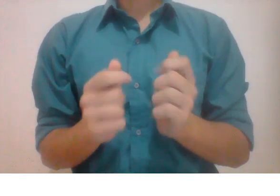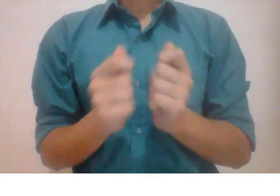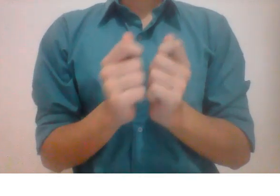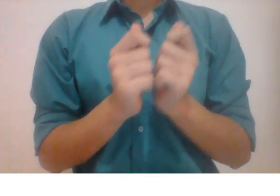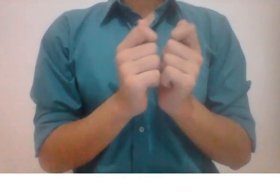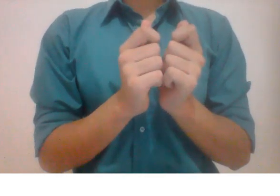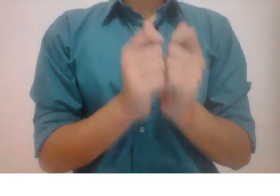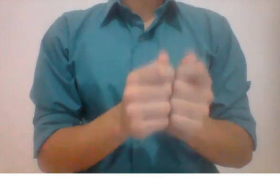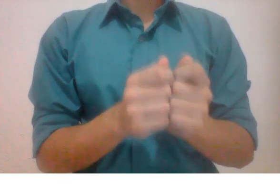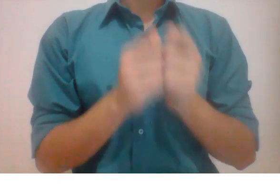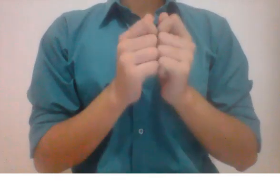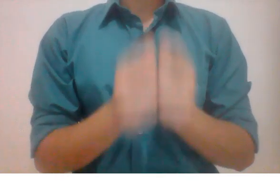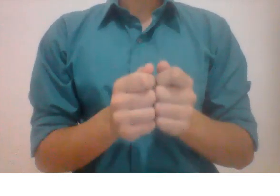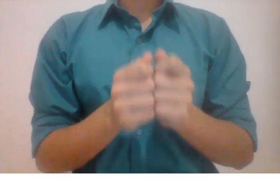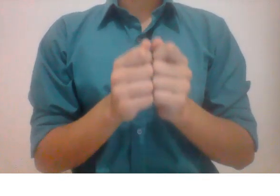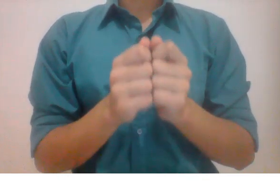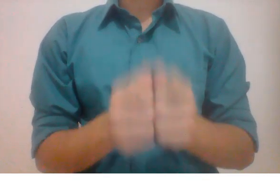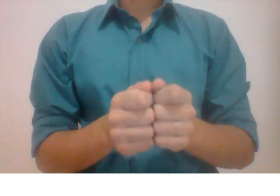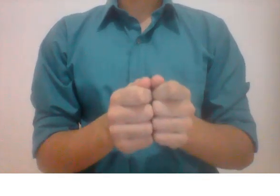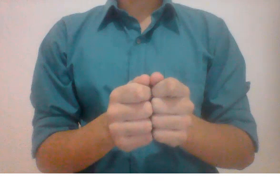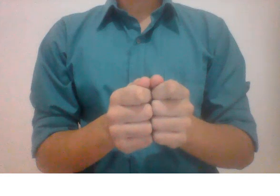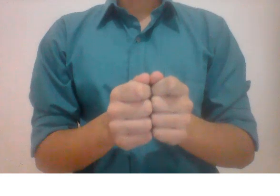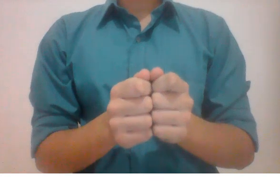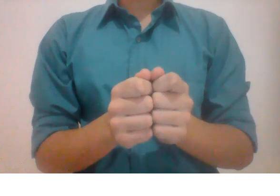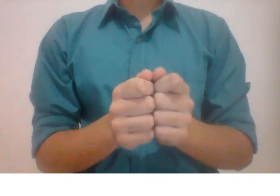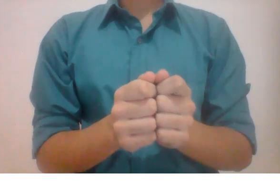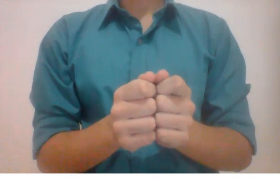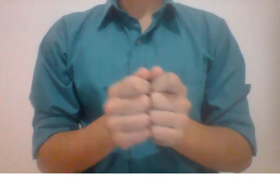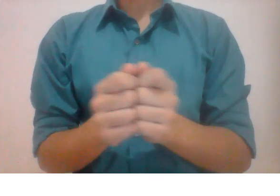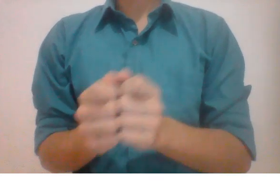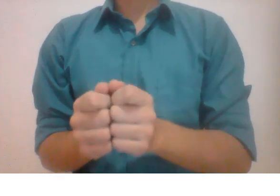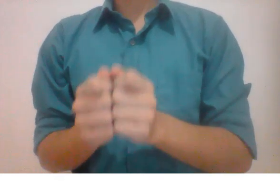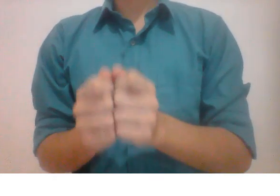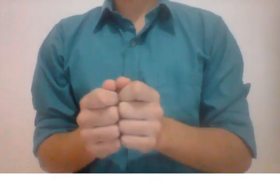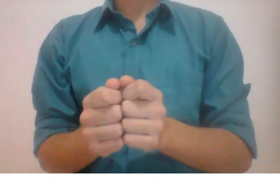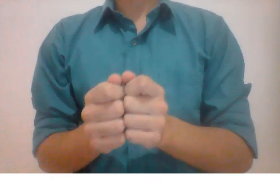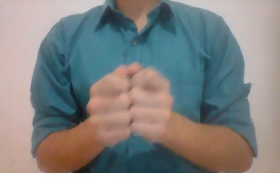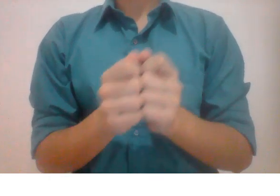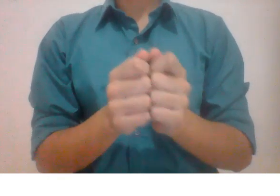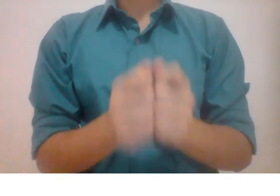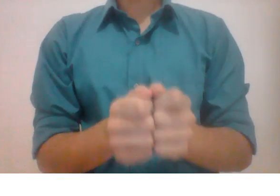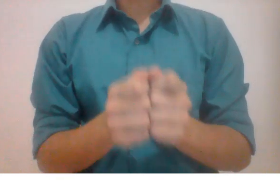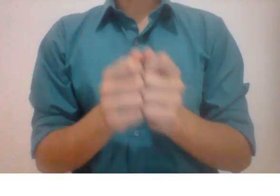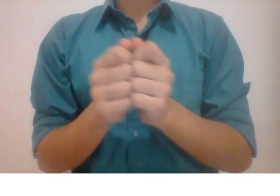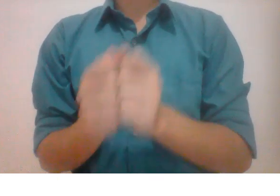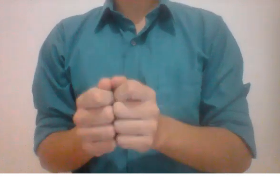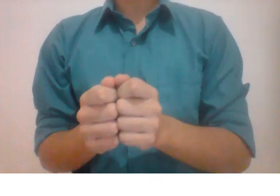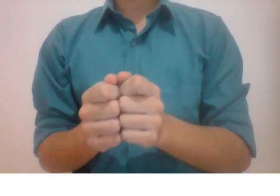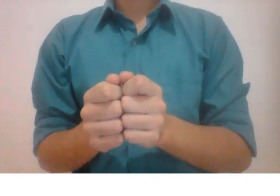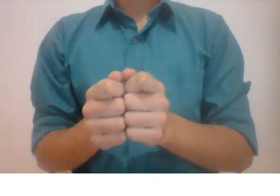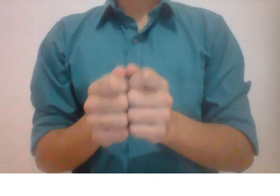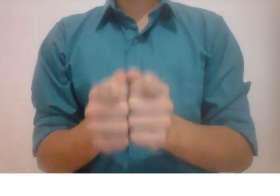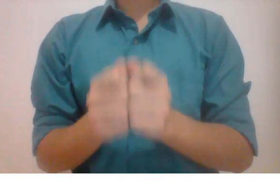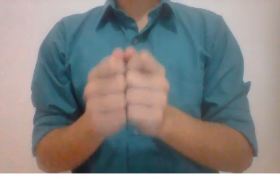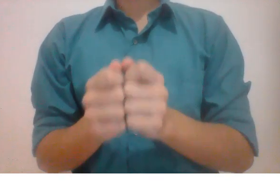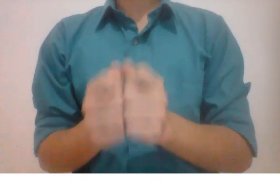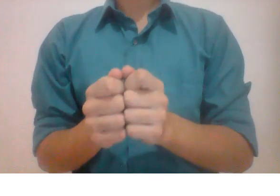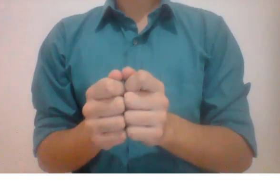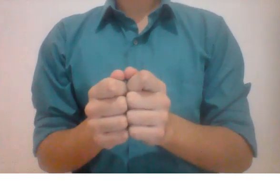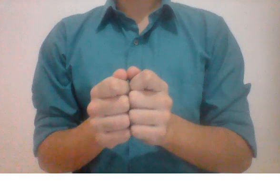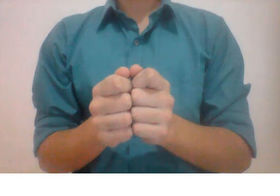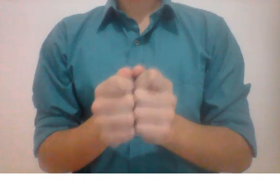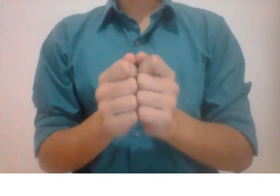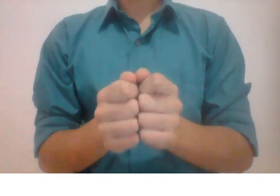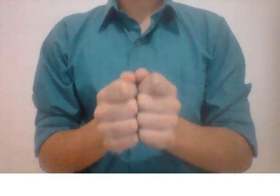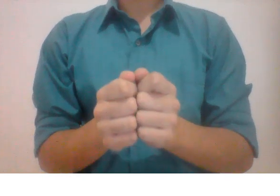ahí? Que esto dio pie a algo tan sencillo como que se fortalecieran grupos criminales, que bueno, para mí los